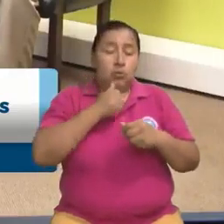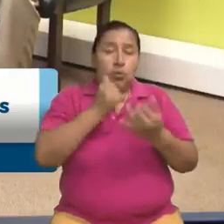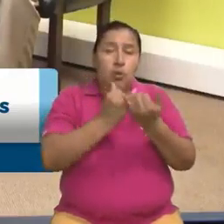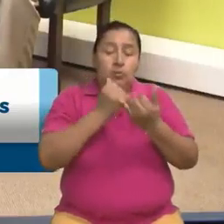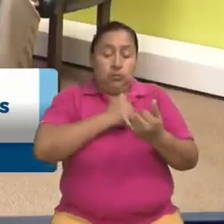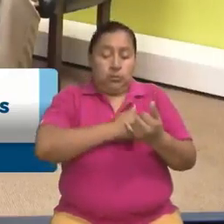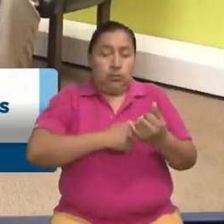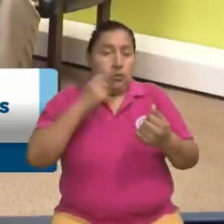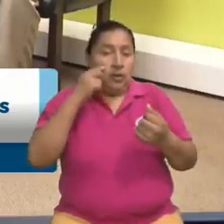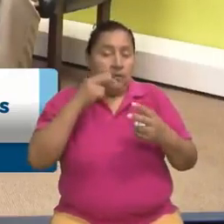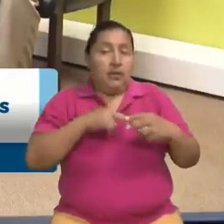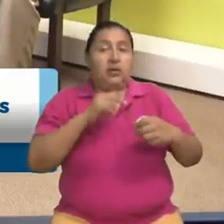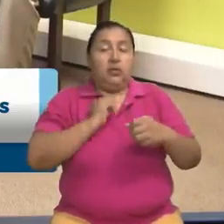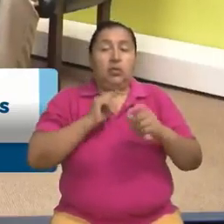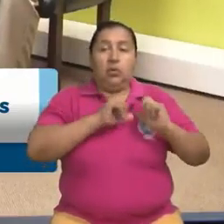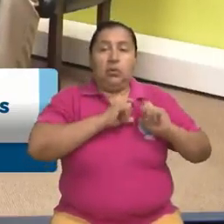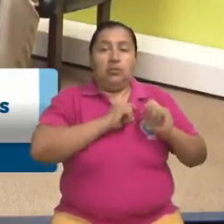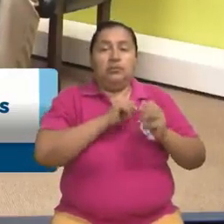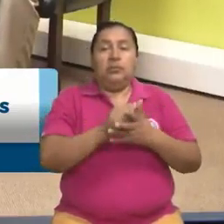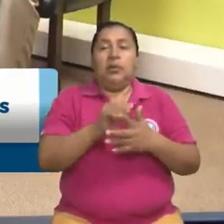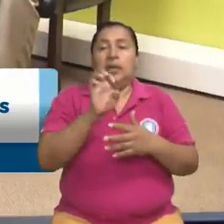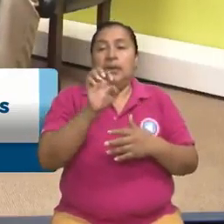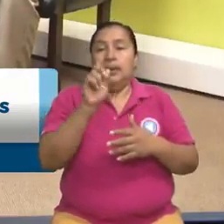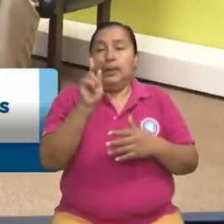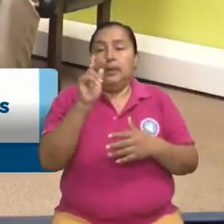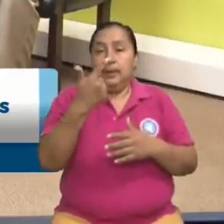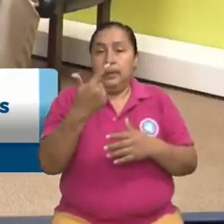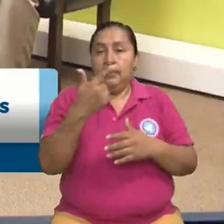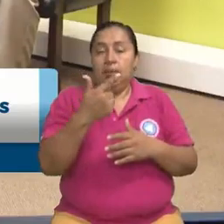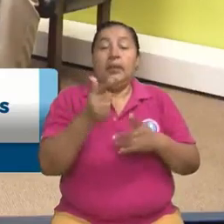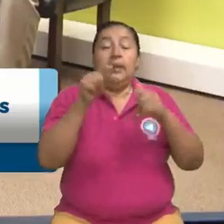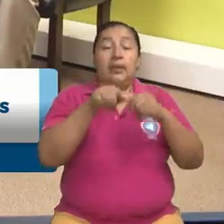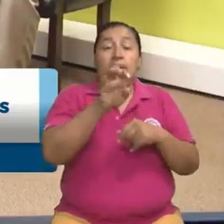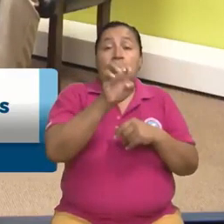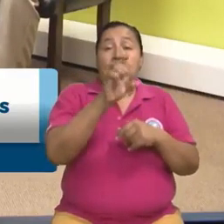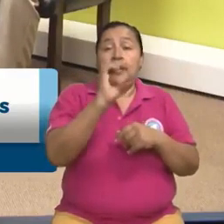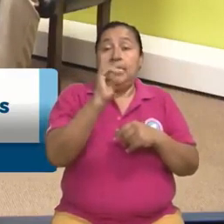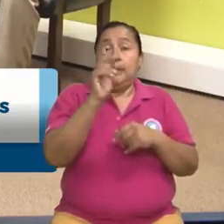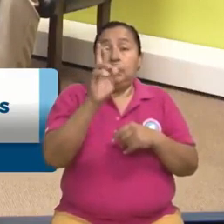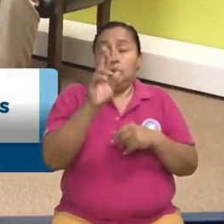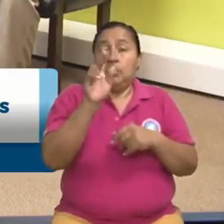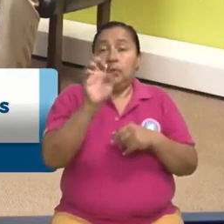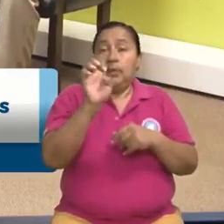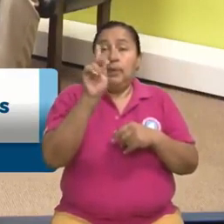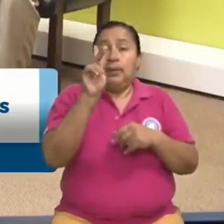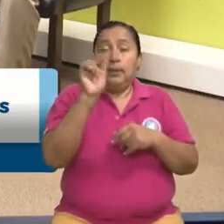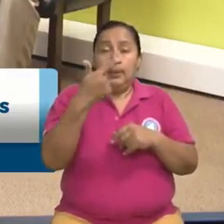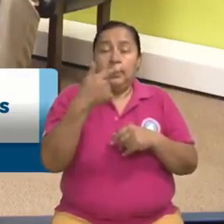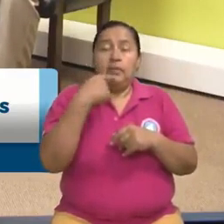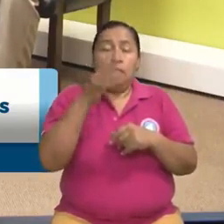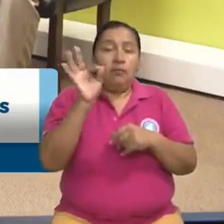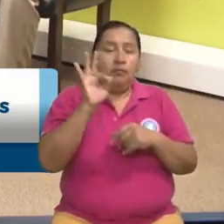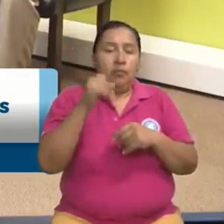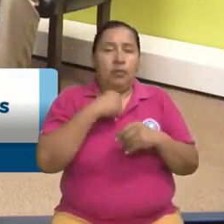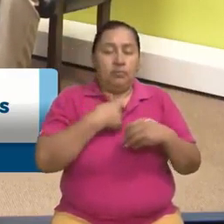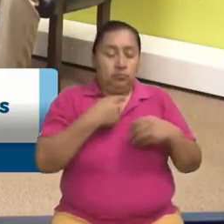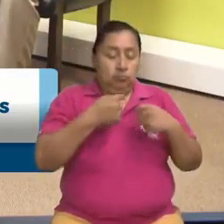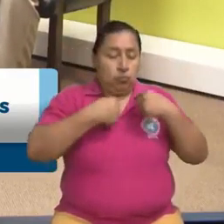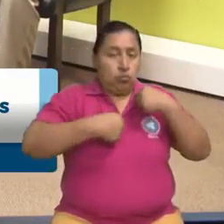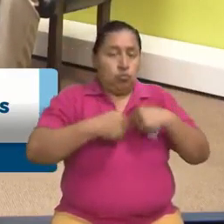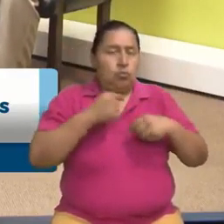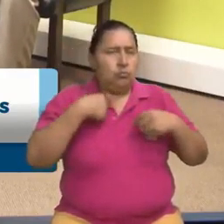el corazón. Me imagino que utilizan electrocardiograma también. El electrocardiograma también es un medio diagnóstico que nos va a ayudar y nos